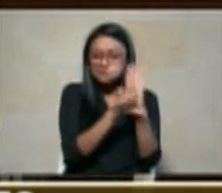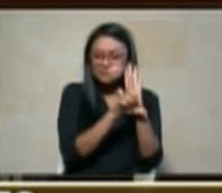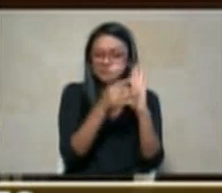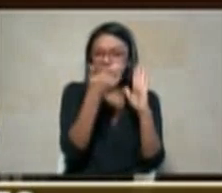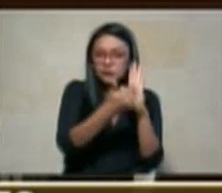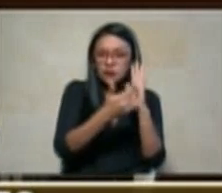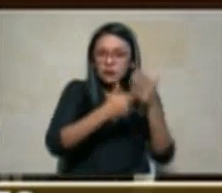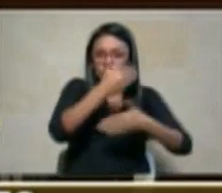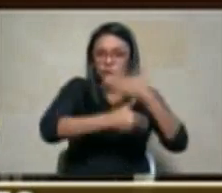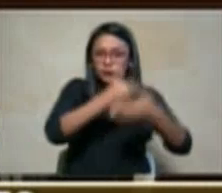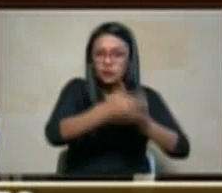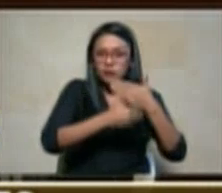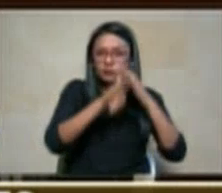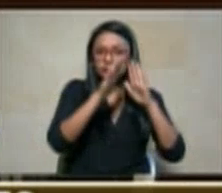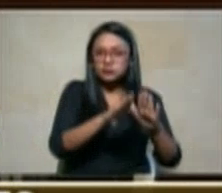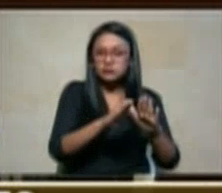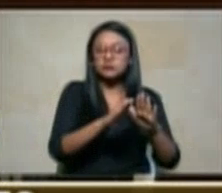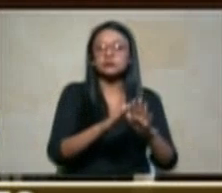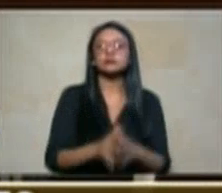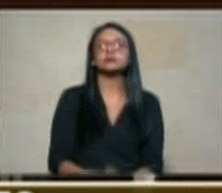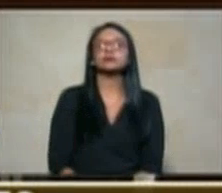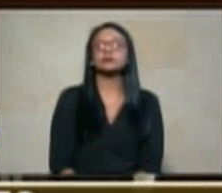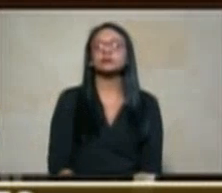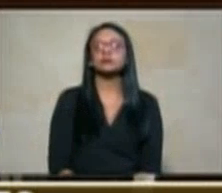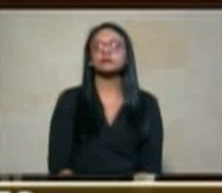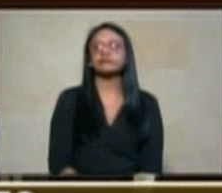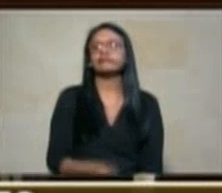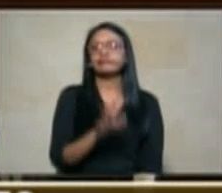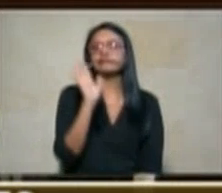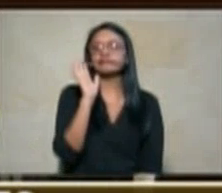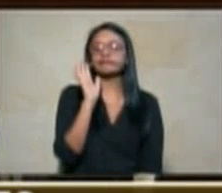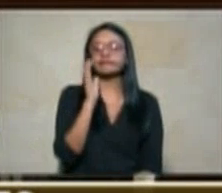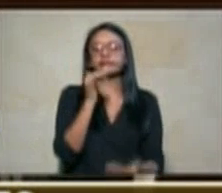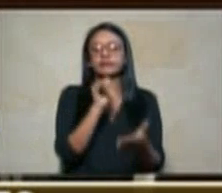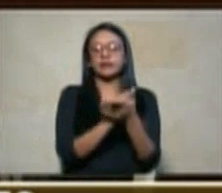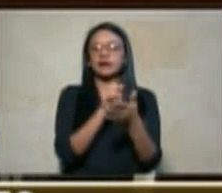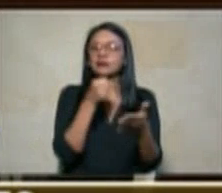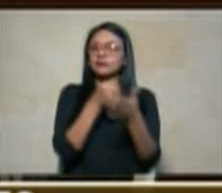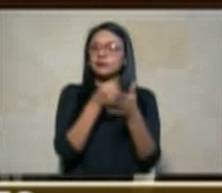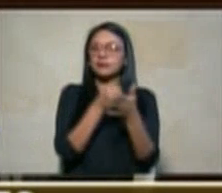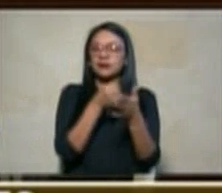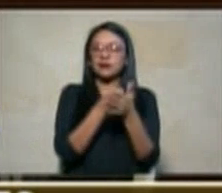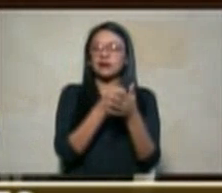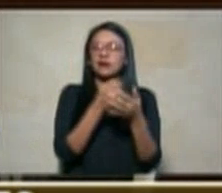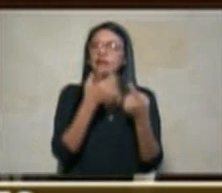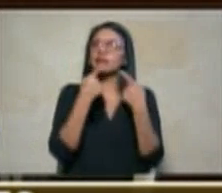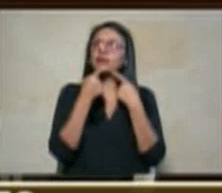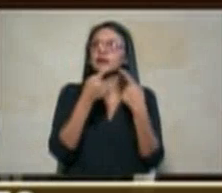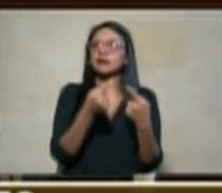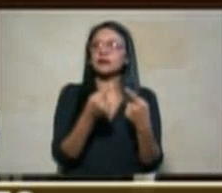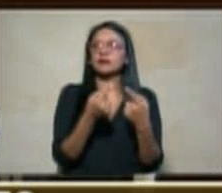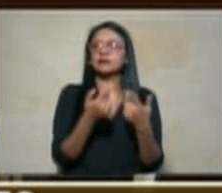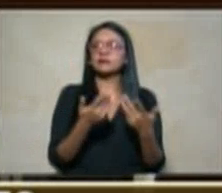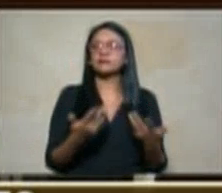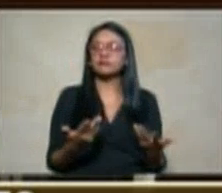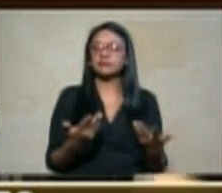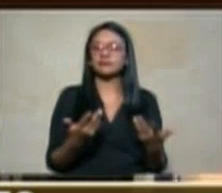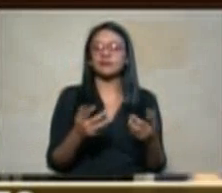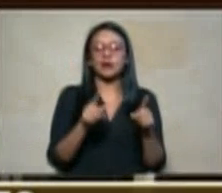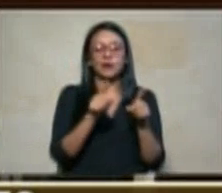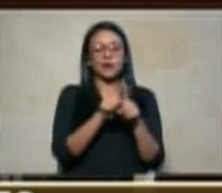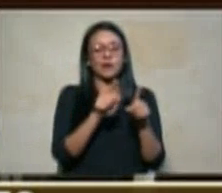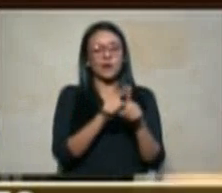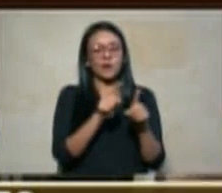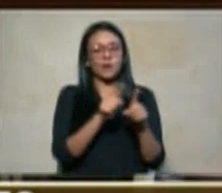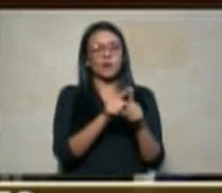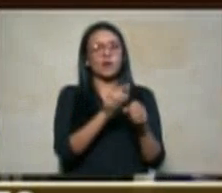que se recurra, reitero, a la falacia de decir, como hay 20 casos, o hay 60 casos,